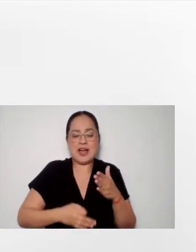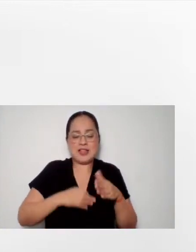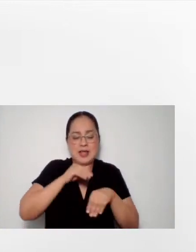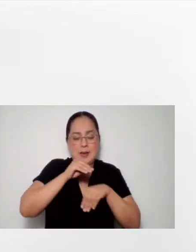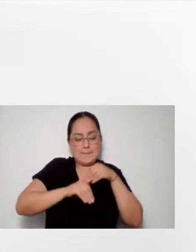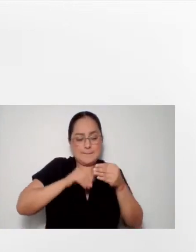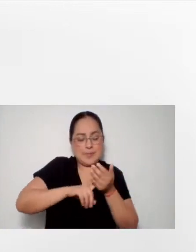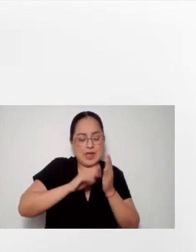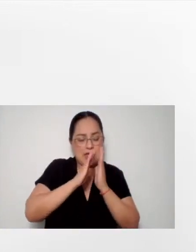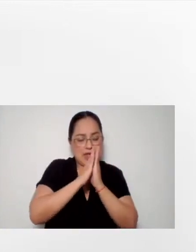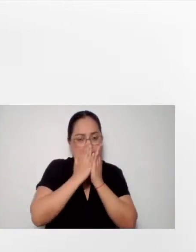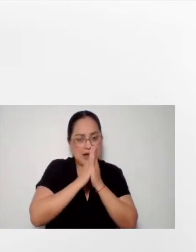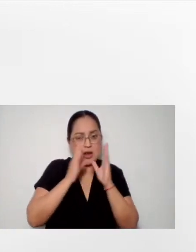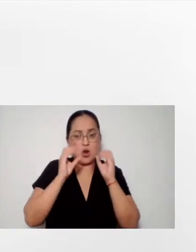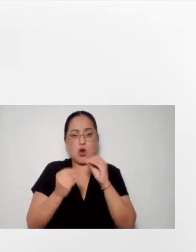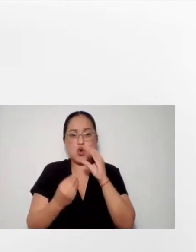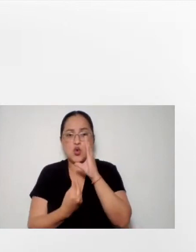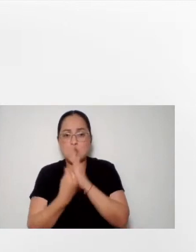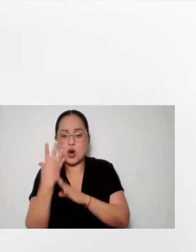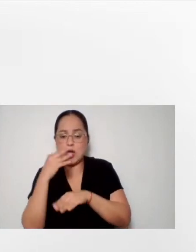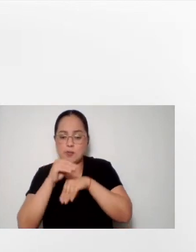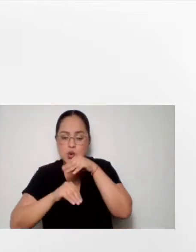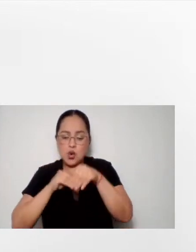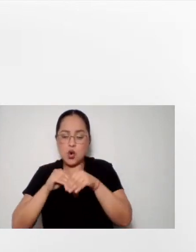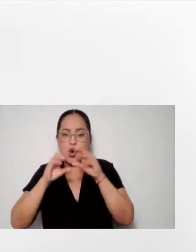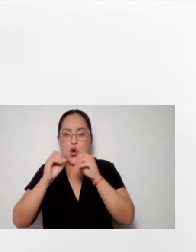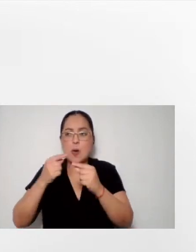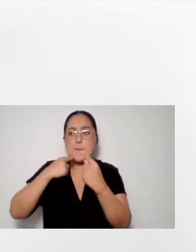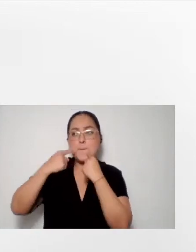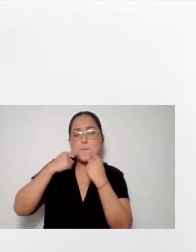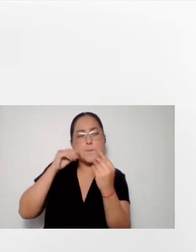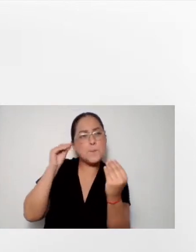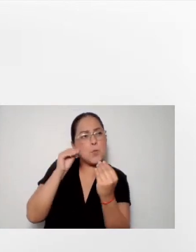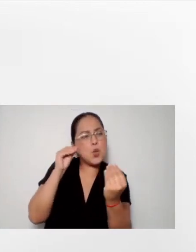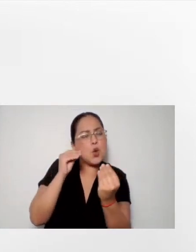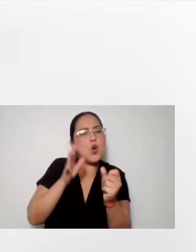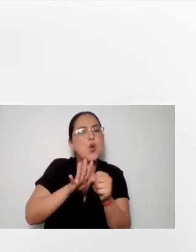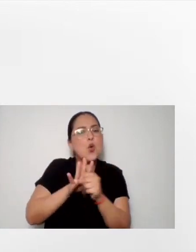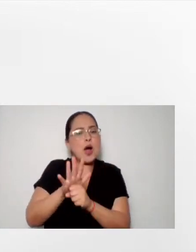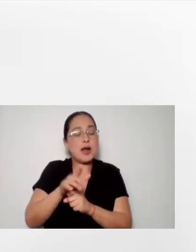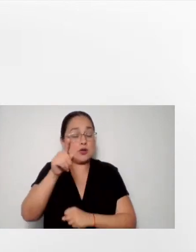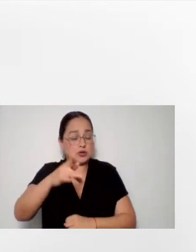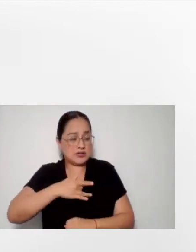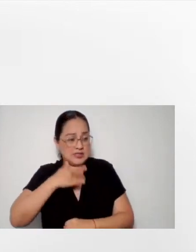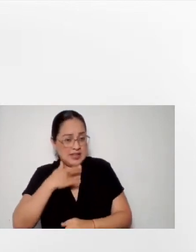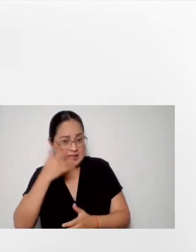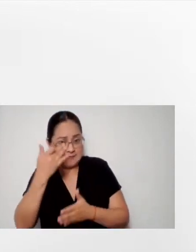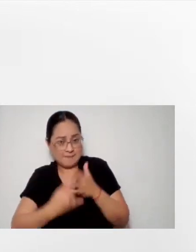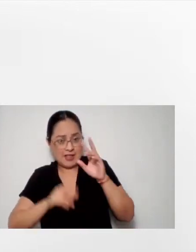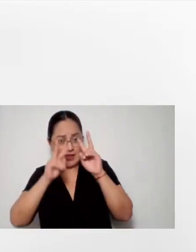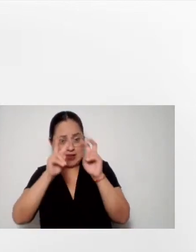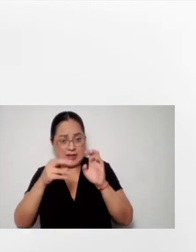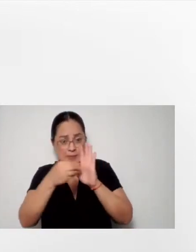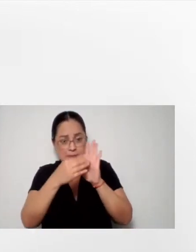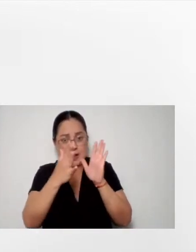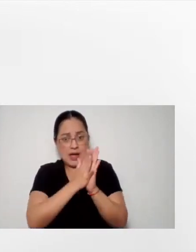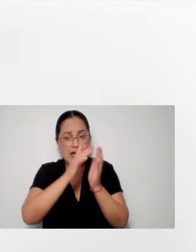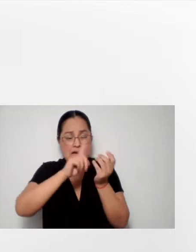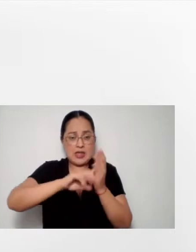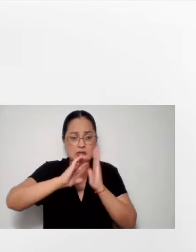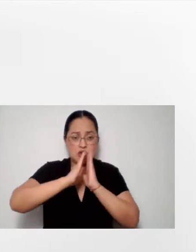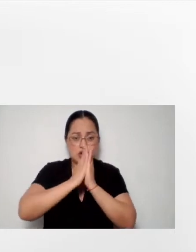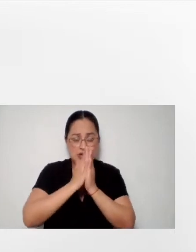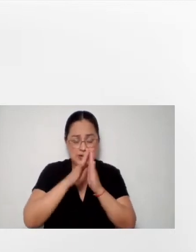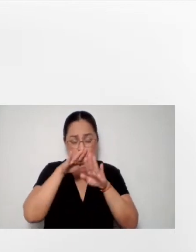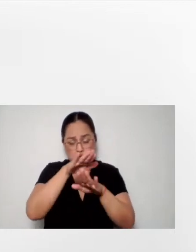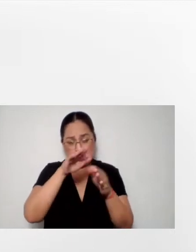o redefinir o discutir, o si sienten que hay un tema pendiente sobre los